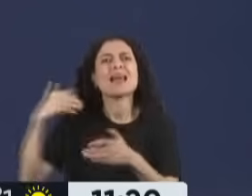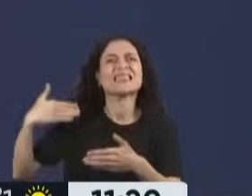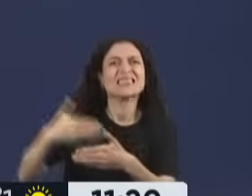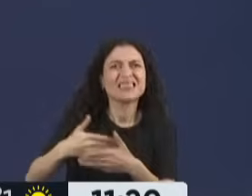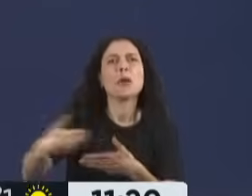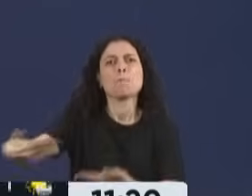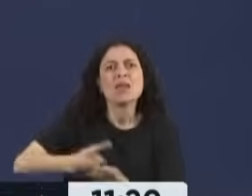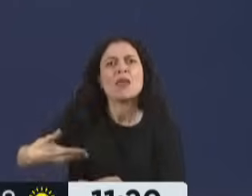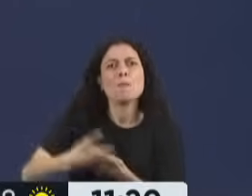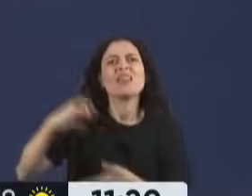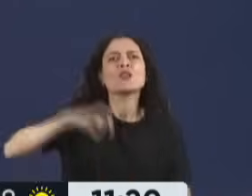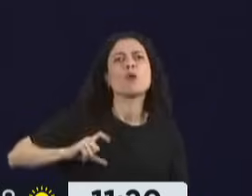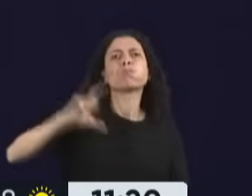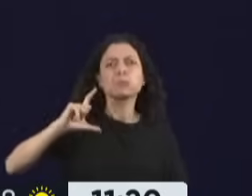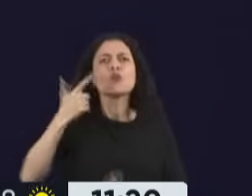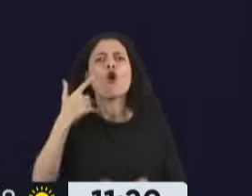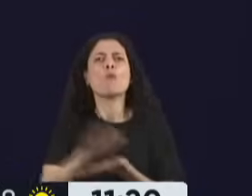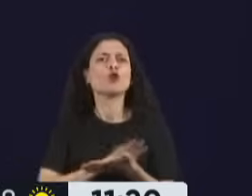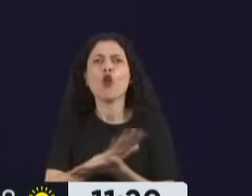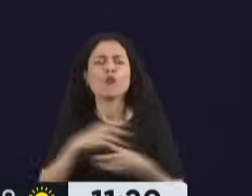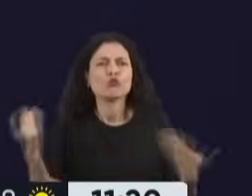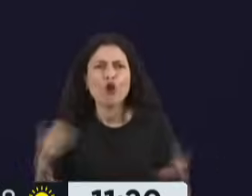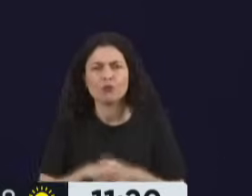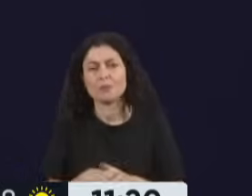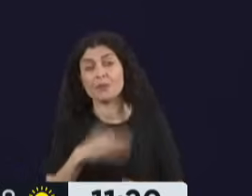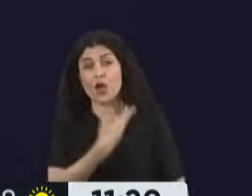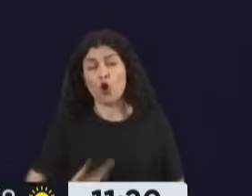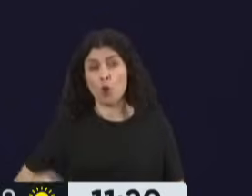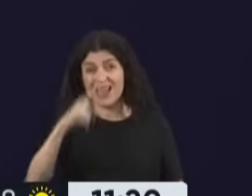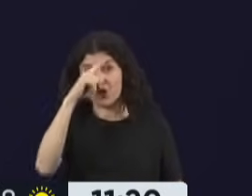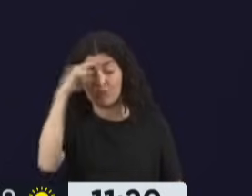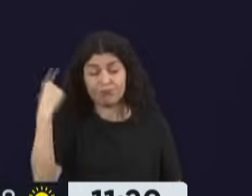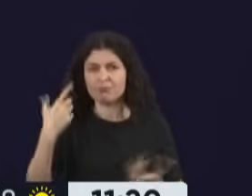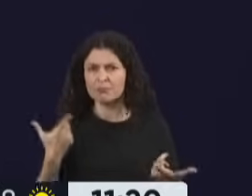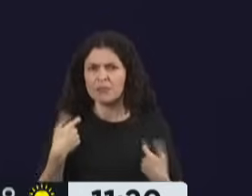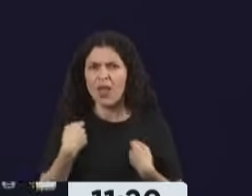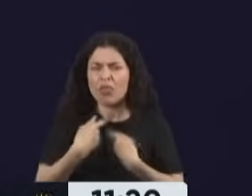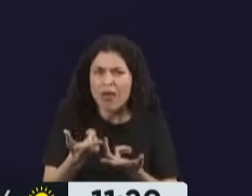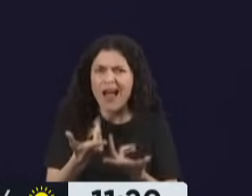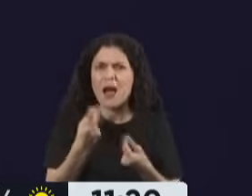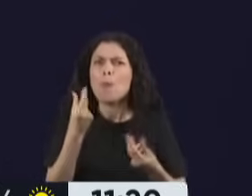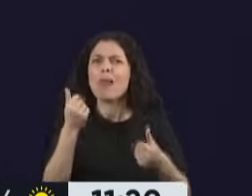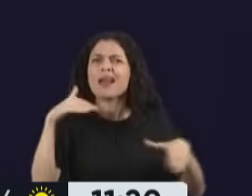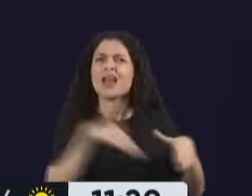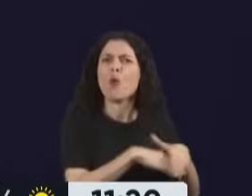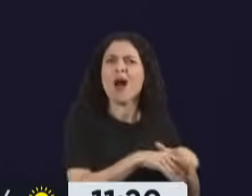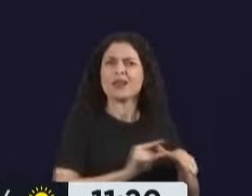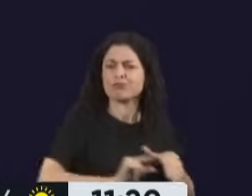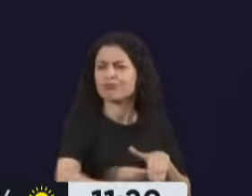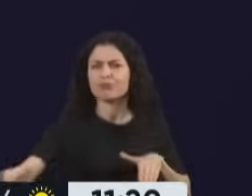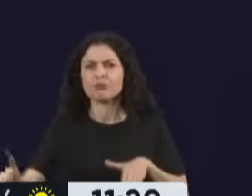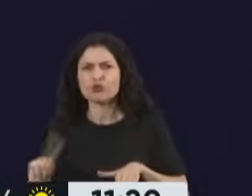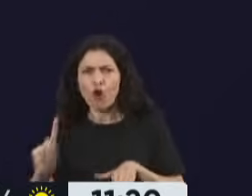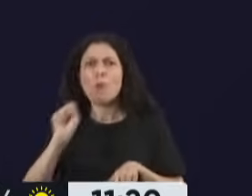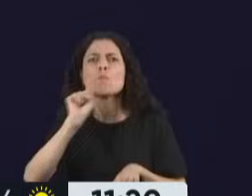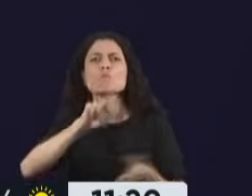Gracias. No, el gobierno nacional no transfiere ATNs para solucionar conflictos internos de las provincias. Y como